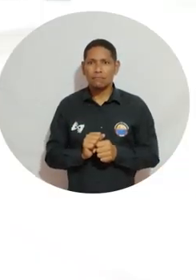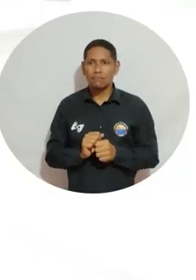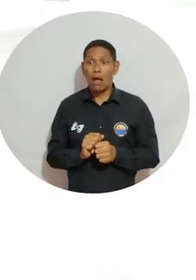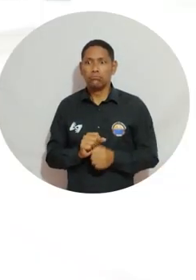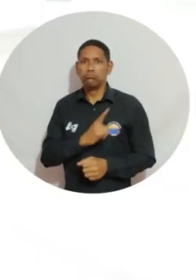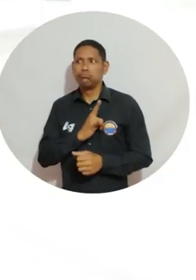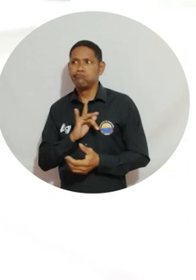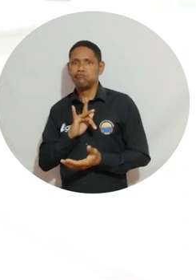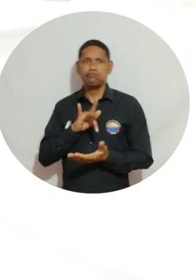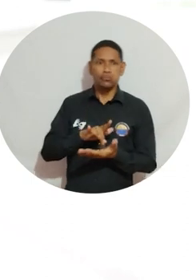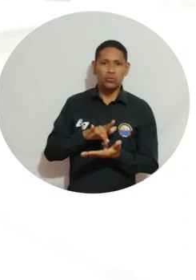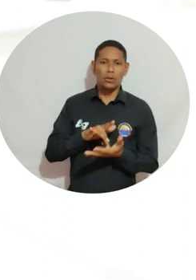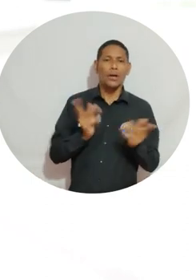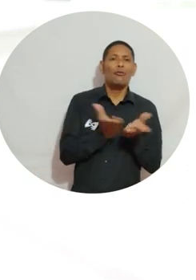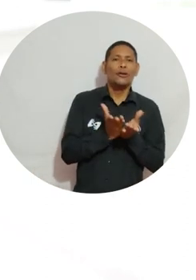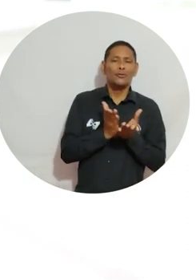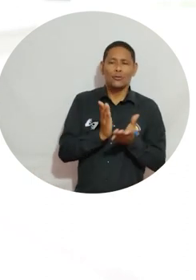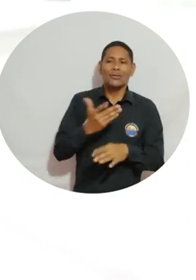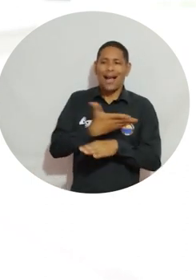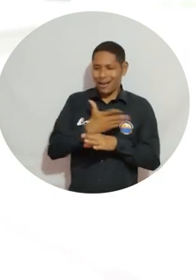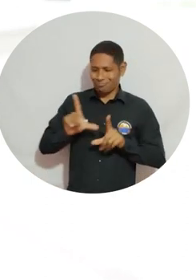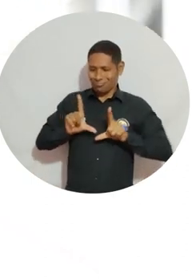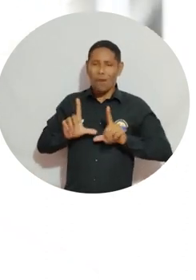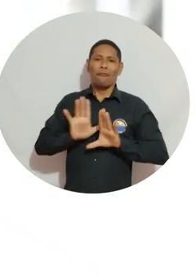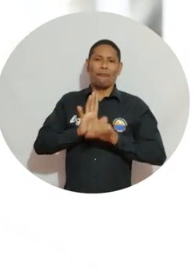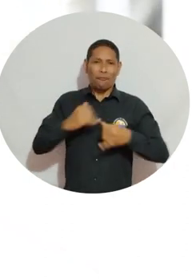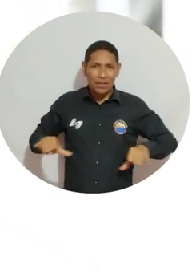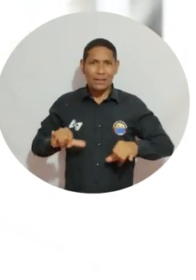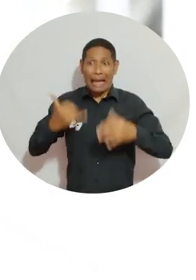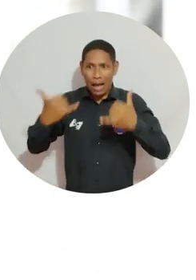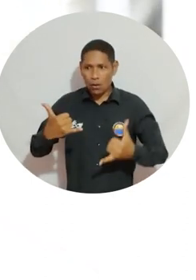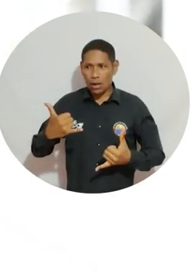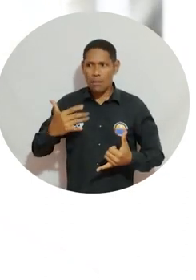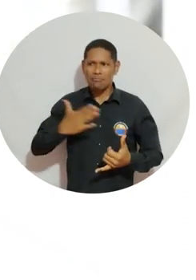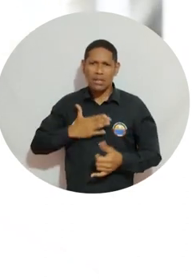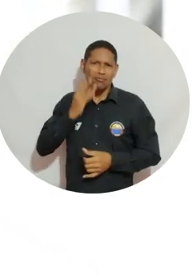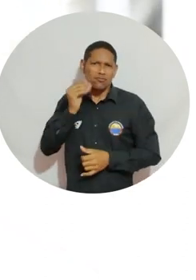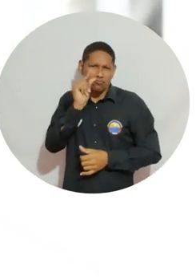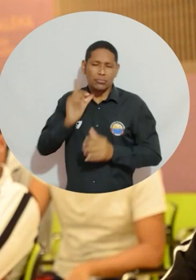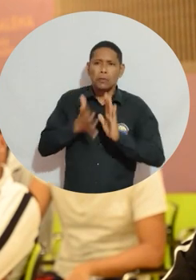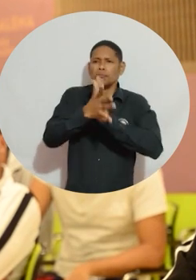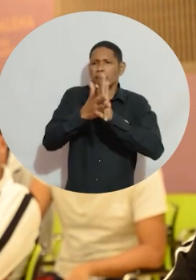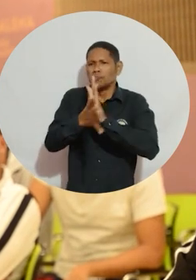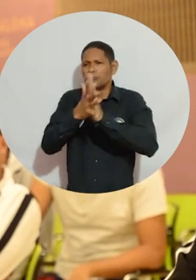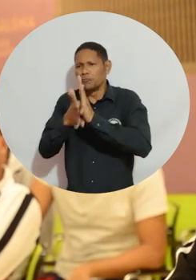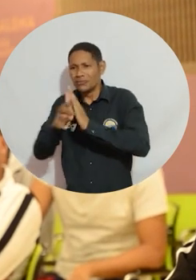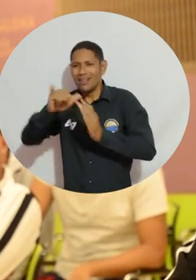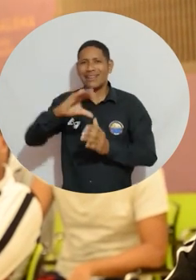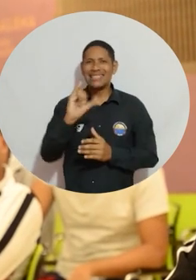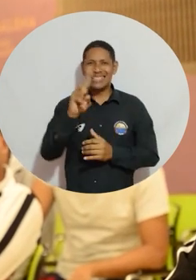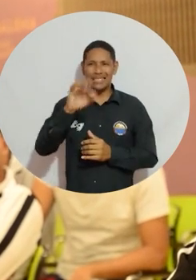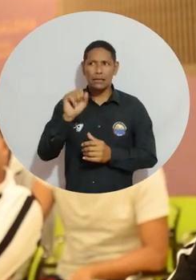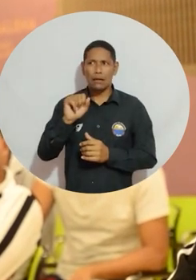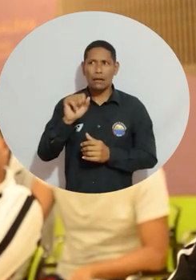ser. Venir o regresar a la universidad ya no en calidad de estudiante, sino en calidad de egresado, a compartir un poquito de mi modesta experiencia